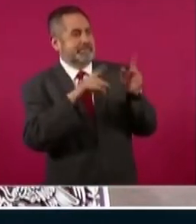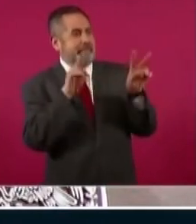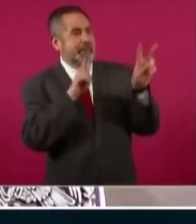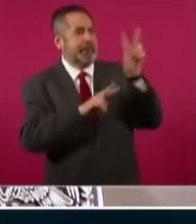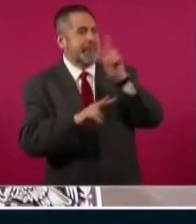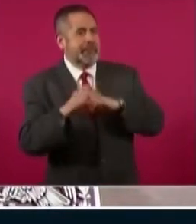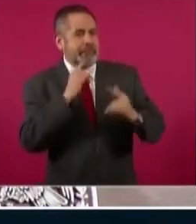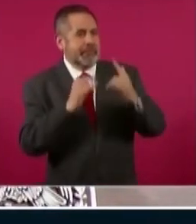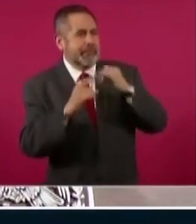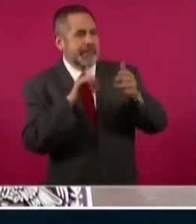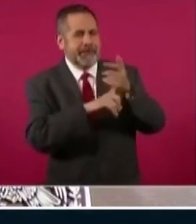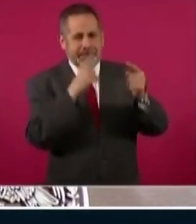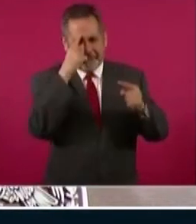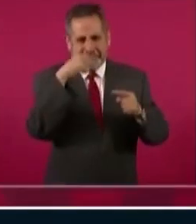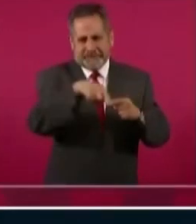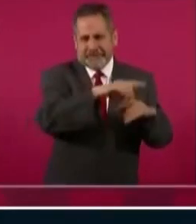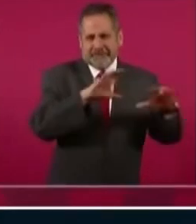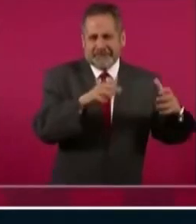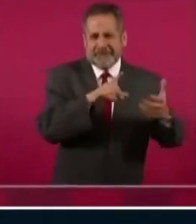nombre personal